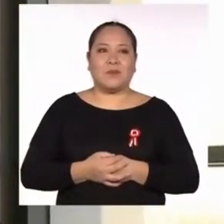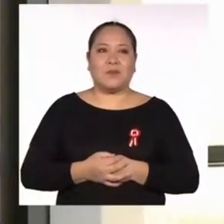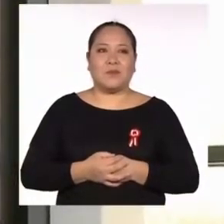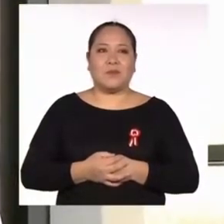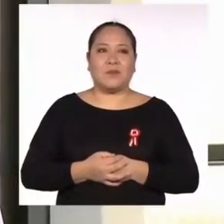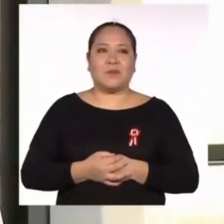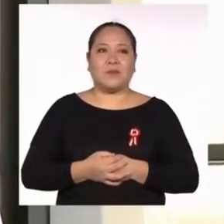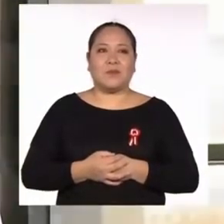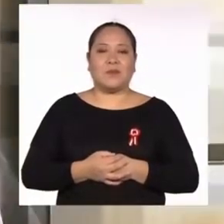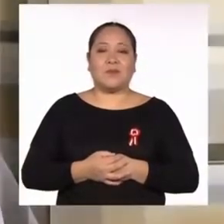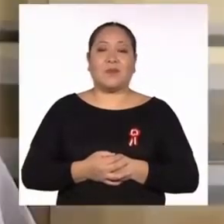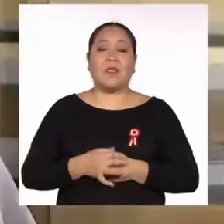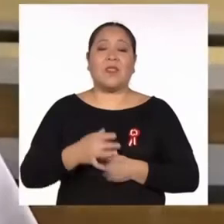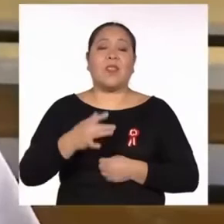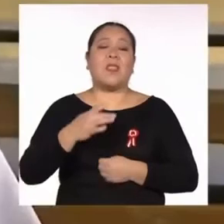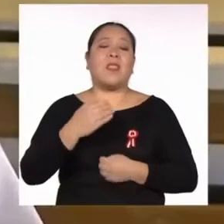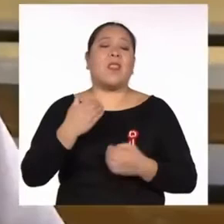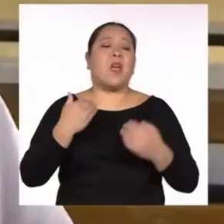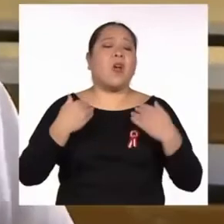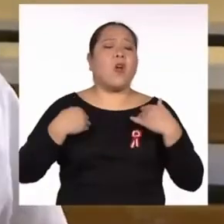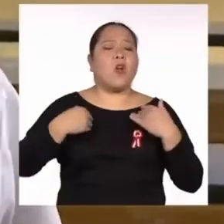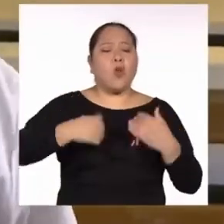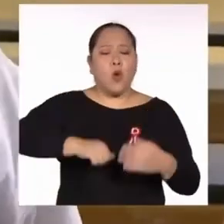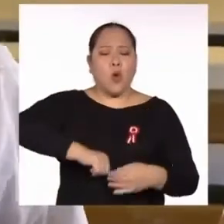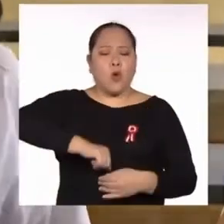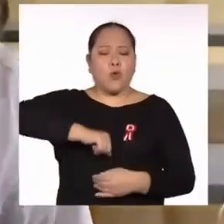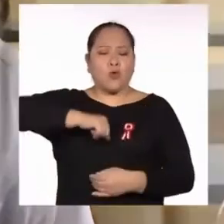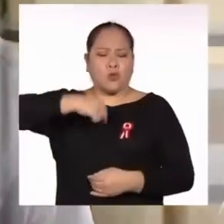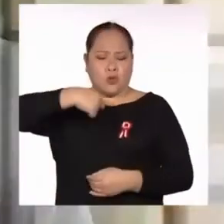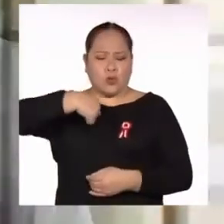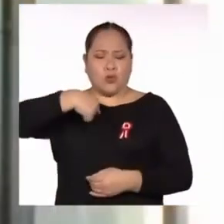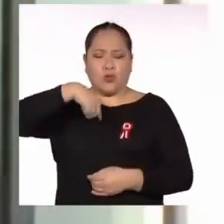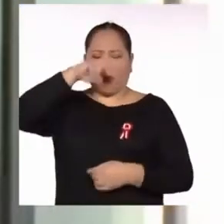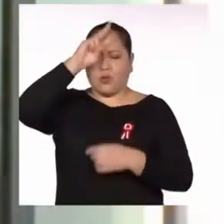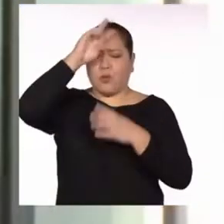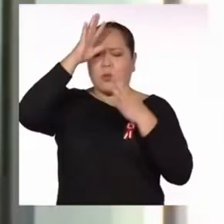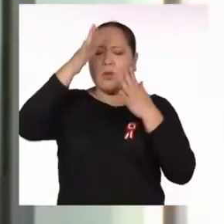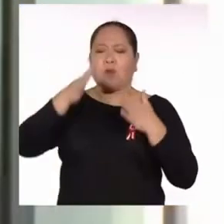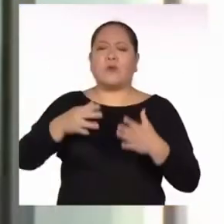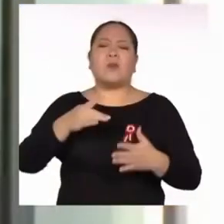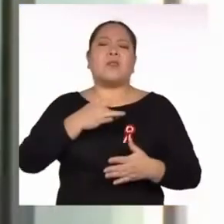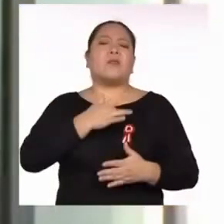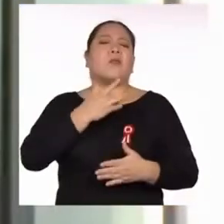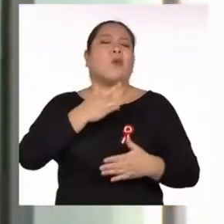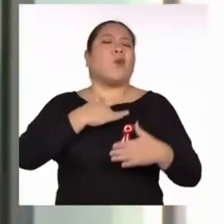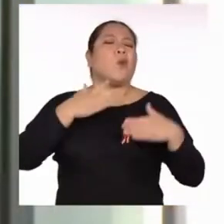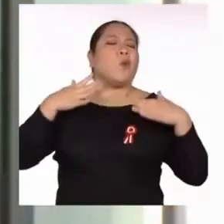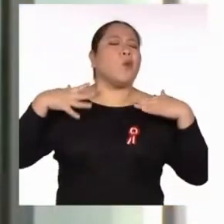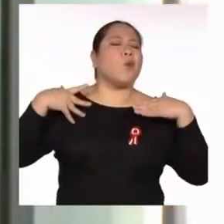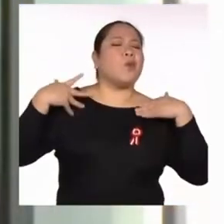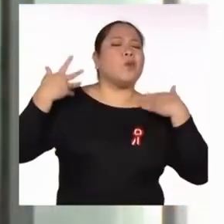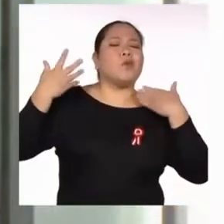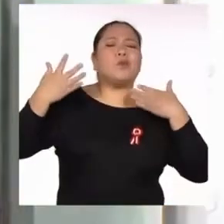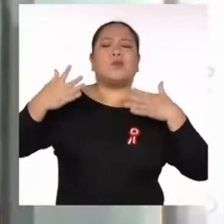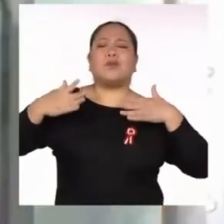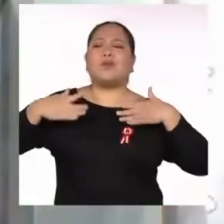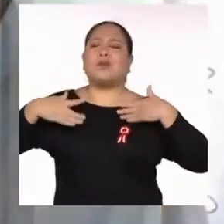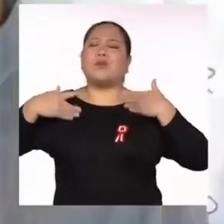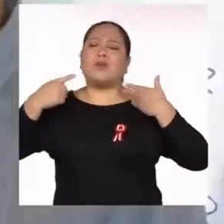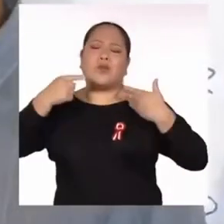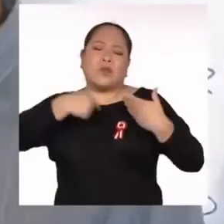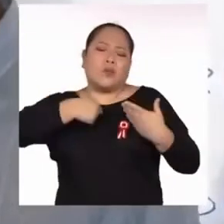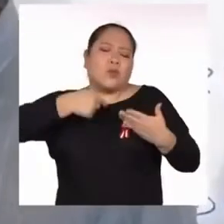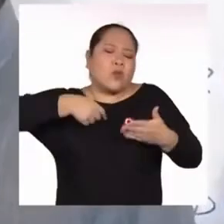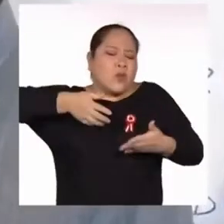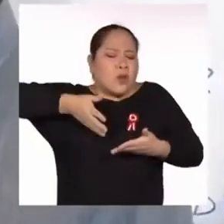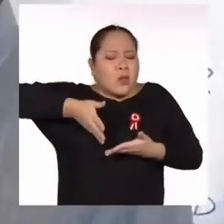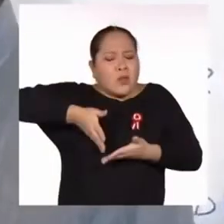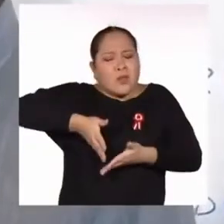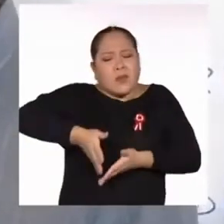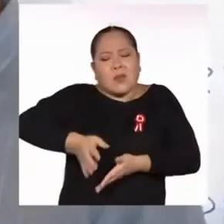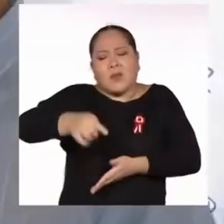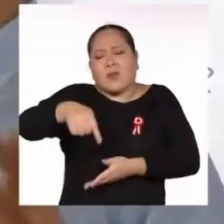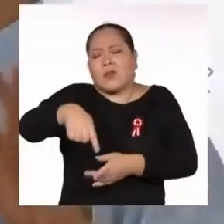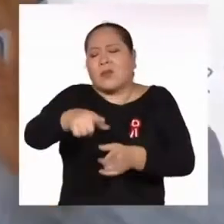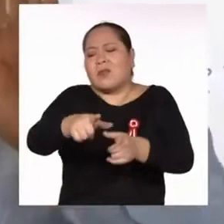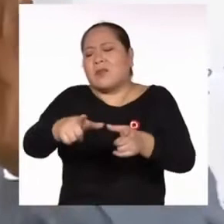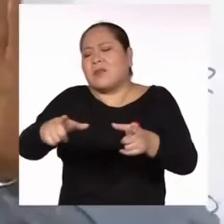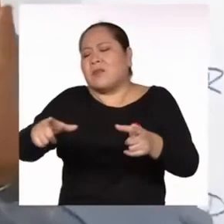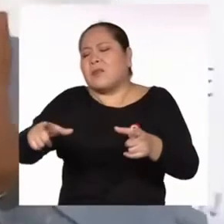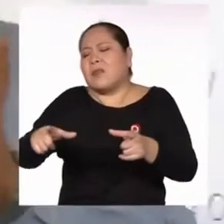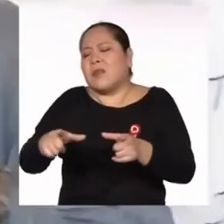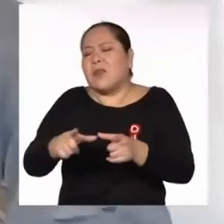tengo el orgullo de ser peruano y soy feliz y haber nacido en este hermoso